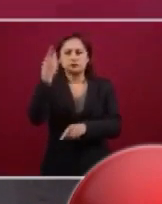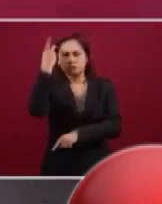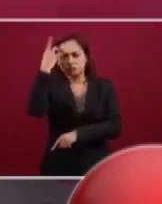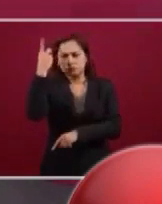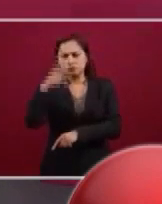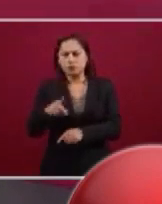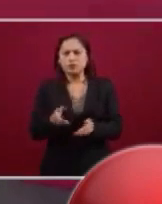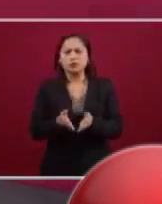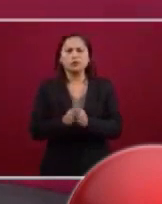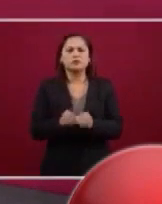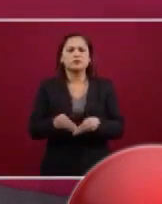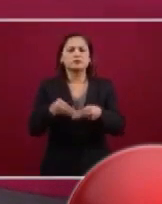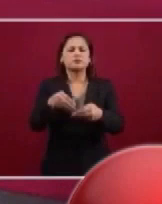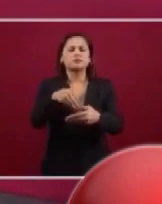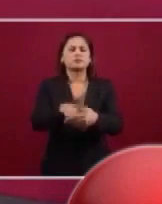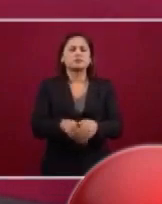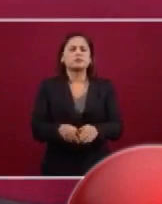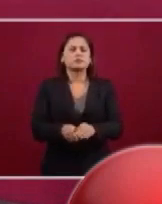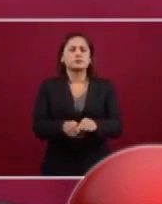para ver el grado